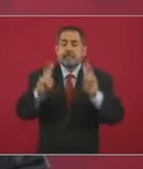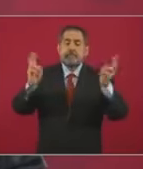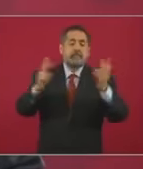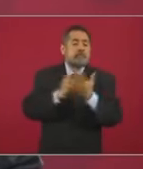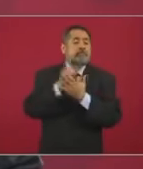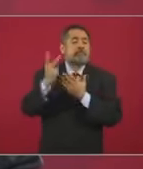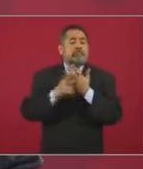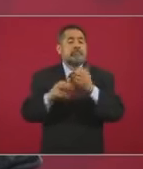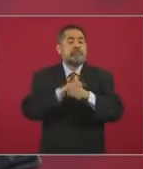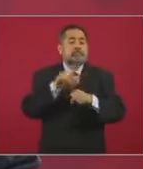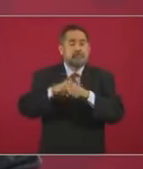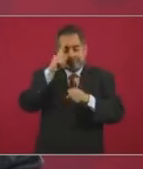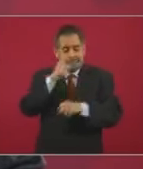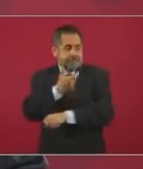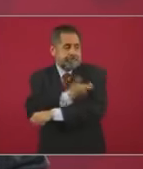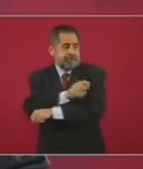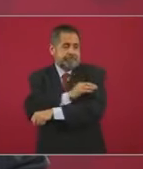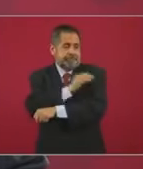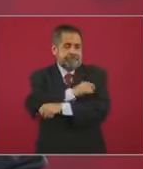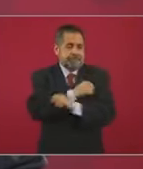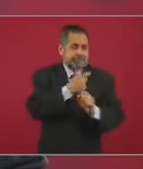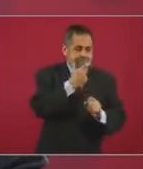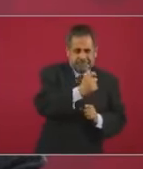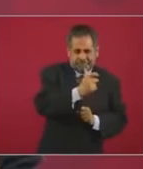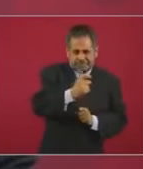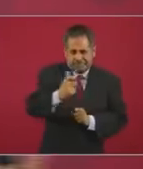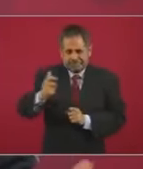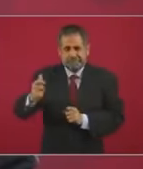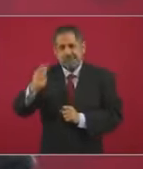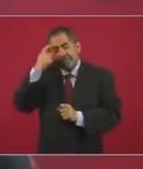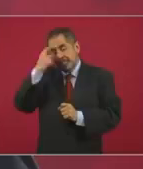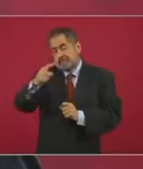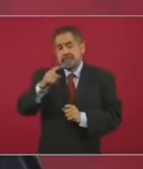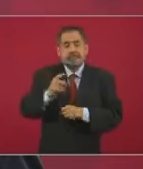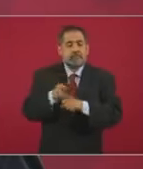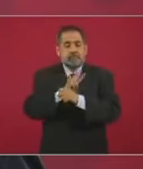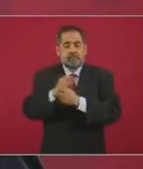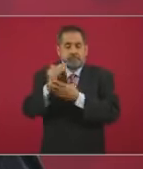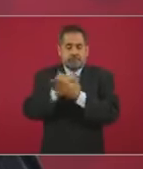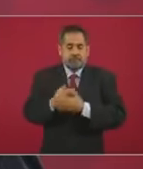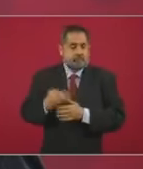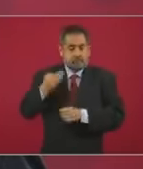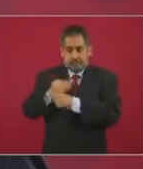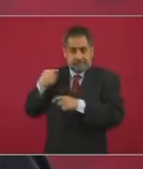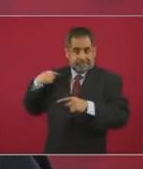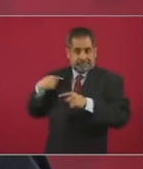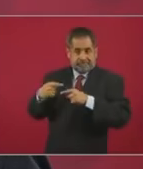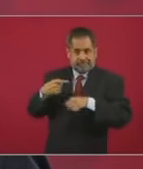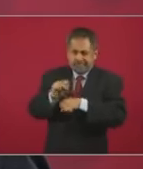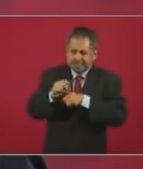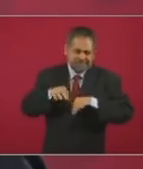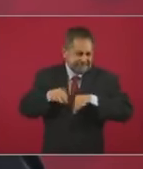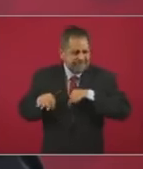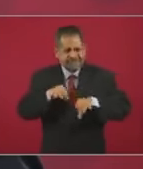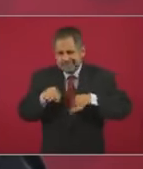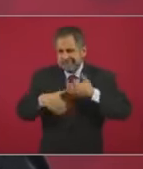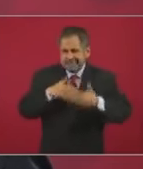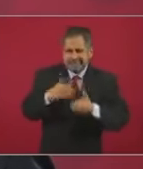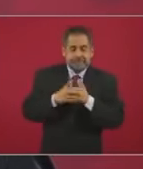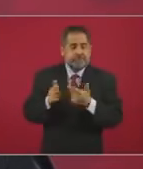de Vacunación para prevenir el COVID. Esta semana ha sido de intenso trabajo. El grupo técnico